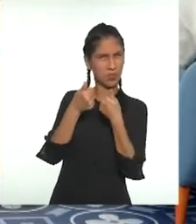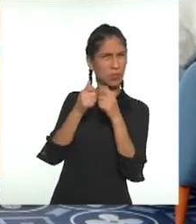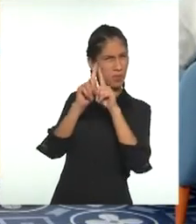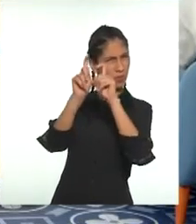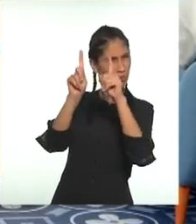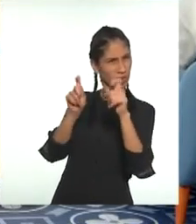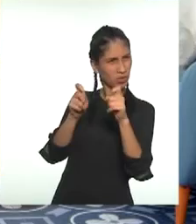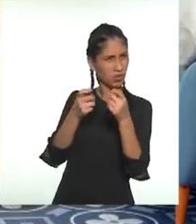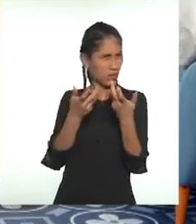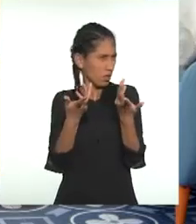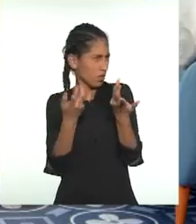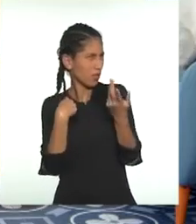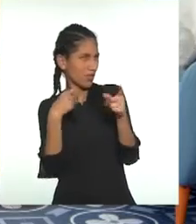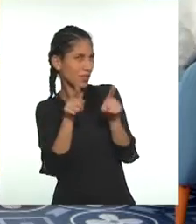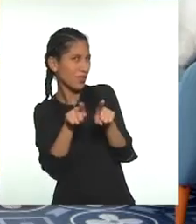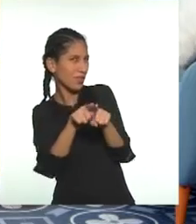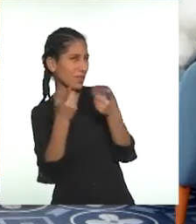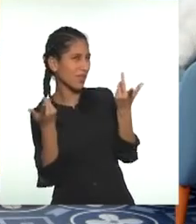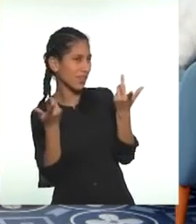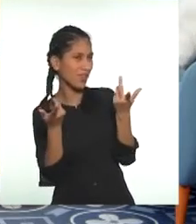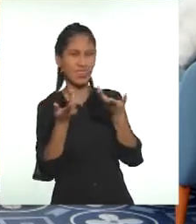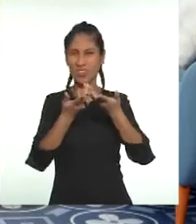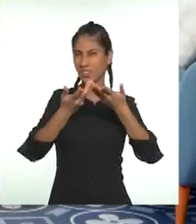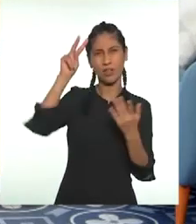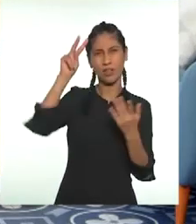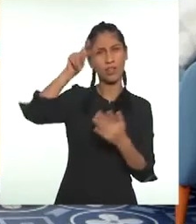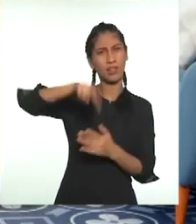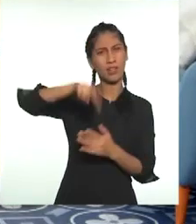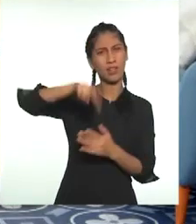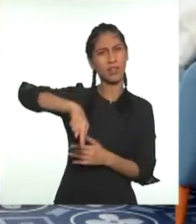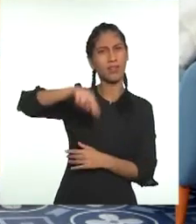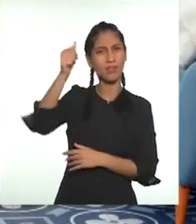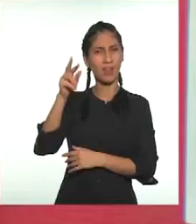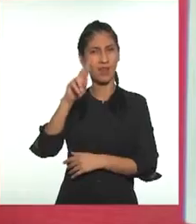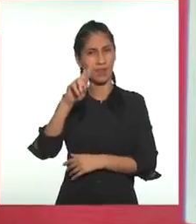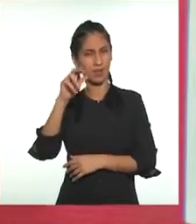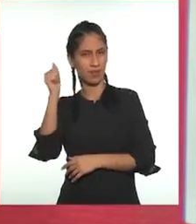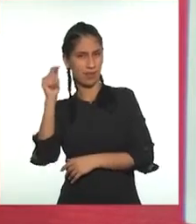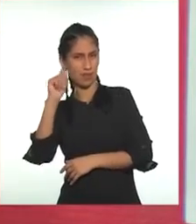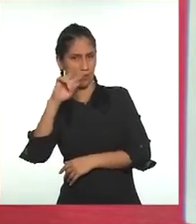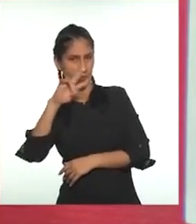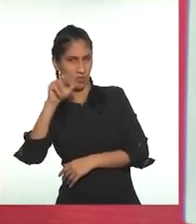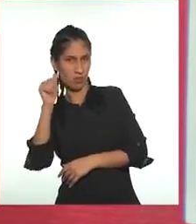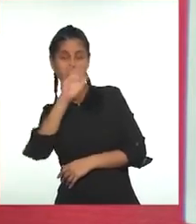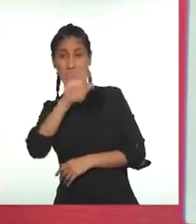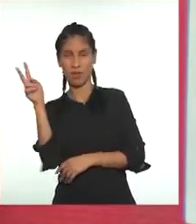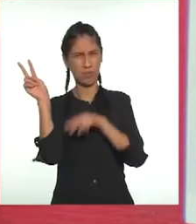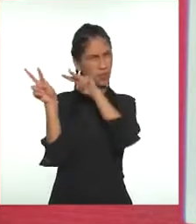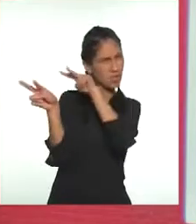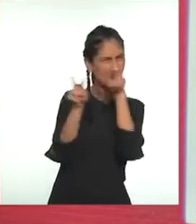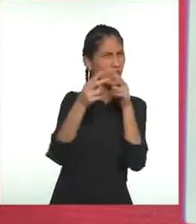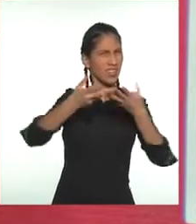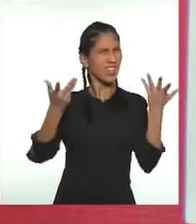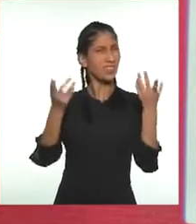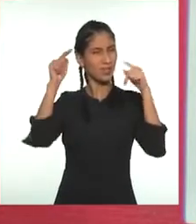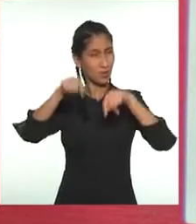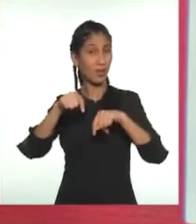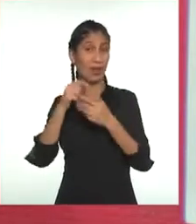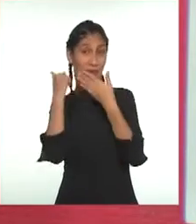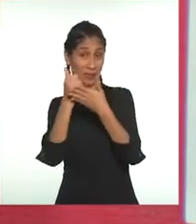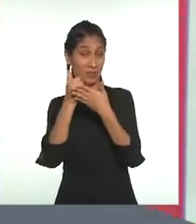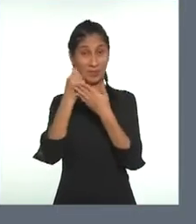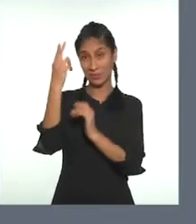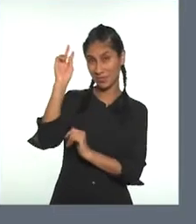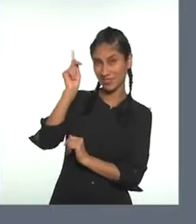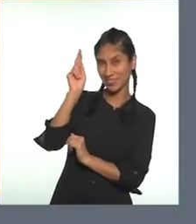pregunta. Ay, yo también. ¿Qué es la narrativa visual? Bueno, creo que es hora de buscar ayuda. Hola,